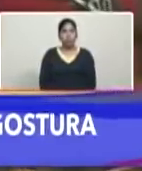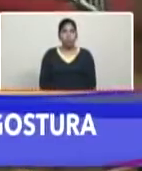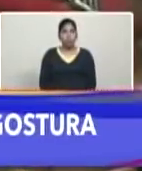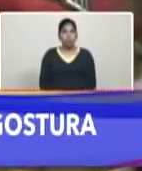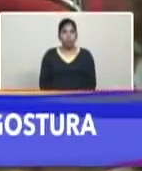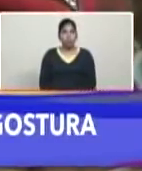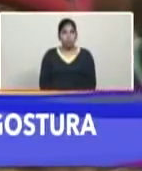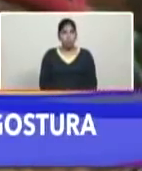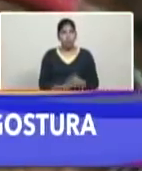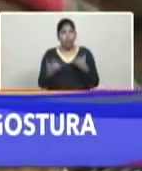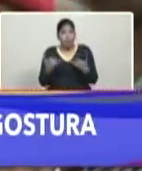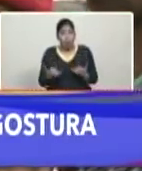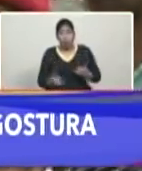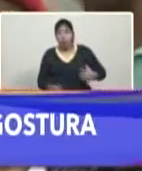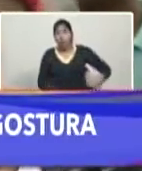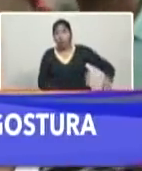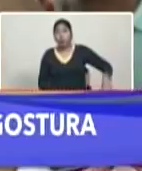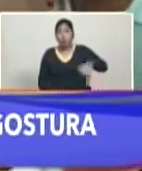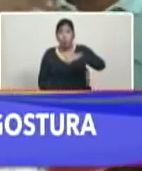Ahora estamos nosotros,